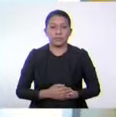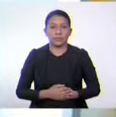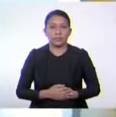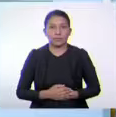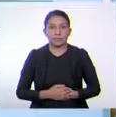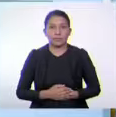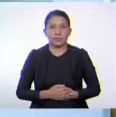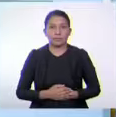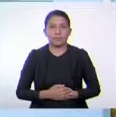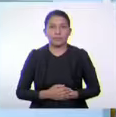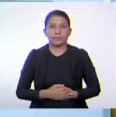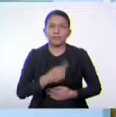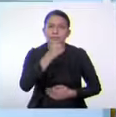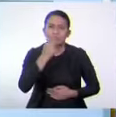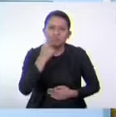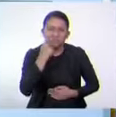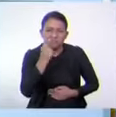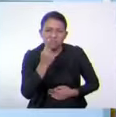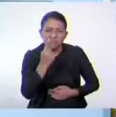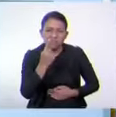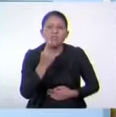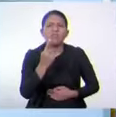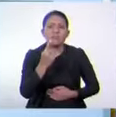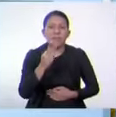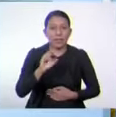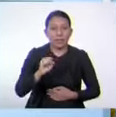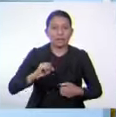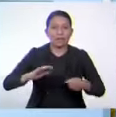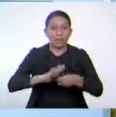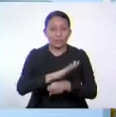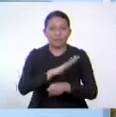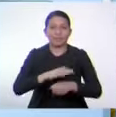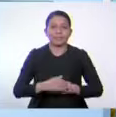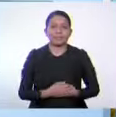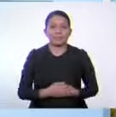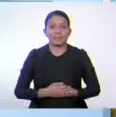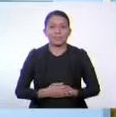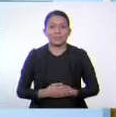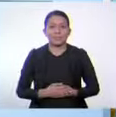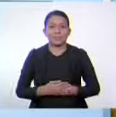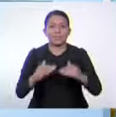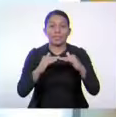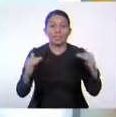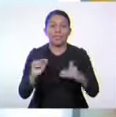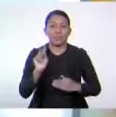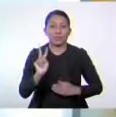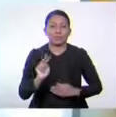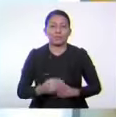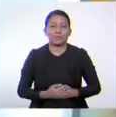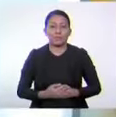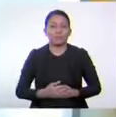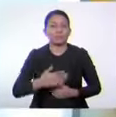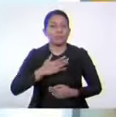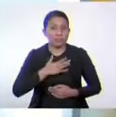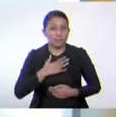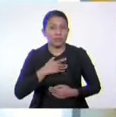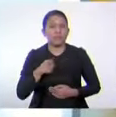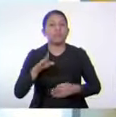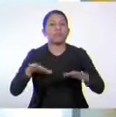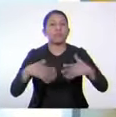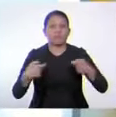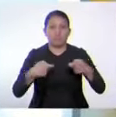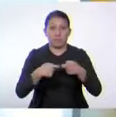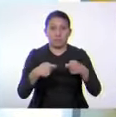¿Sí? Este orbital S está completo. Vamos al nivel 2, donde tenemos los electrones